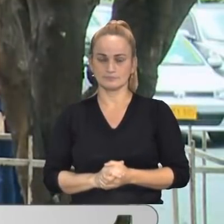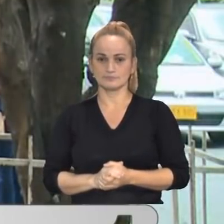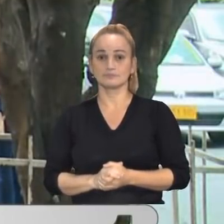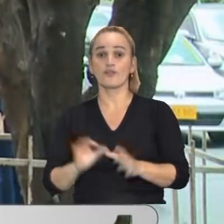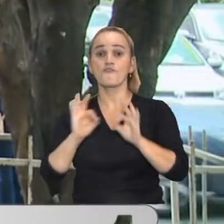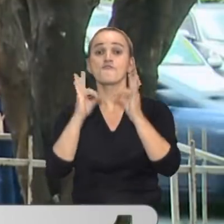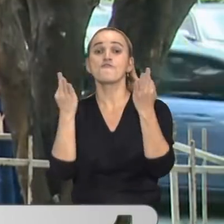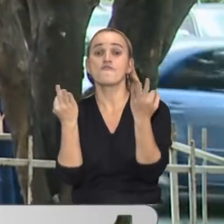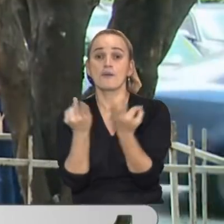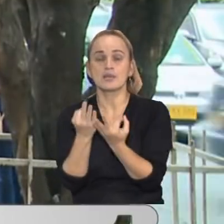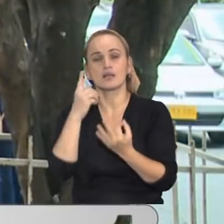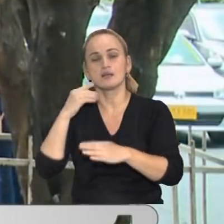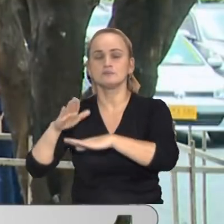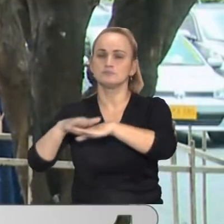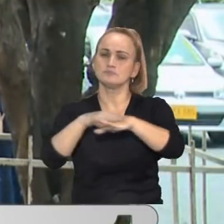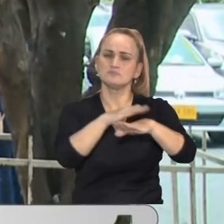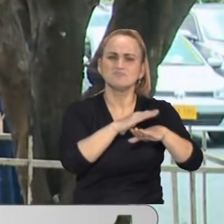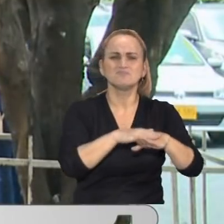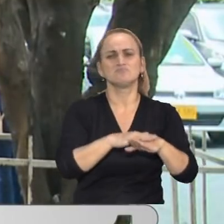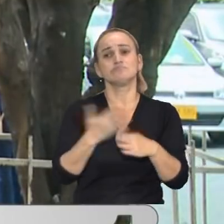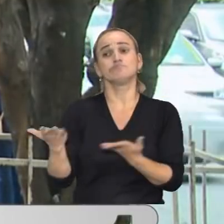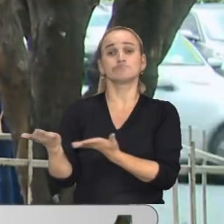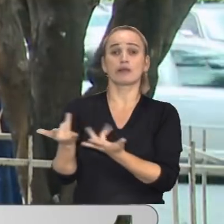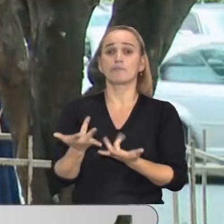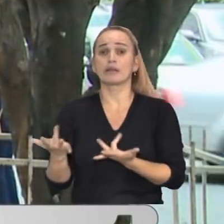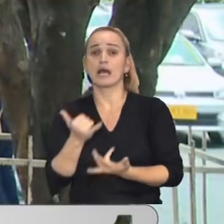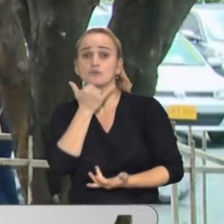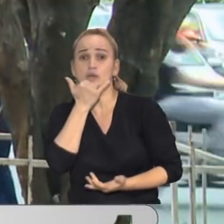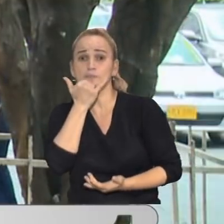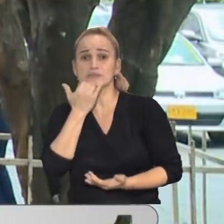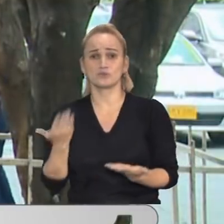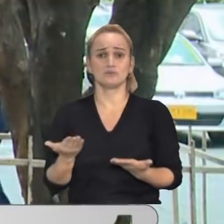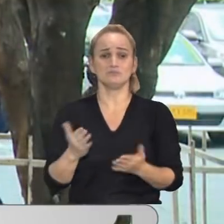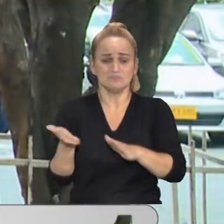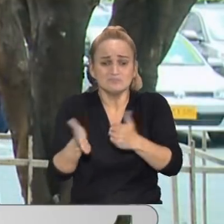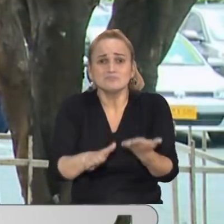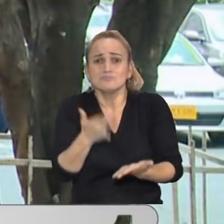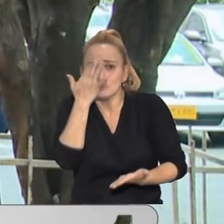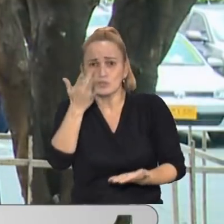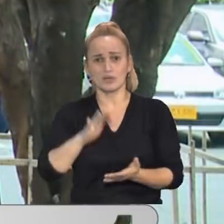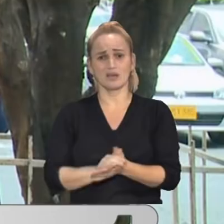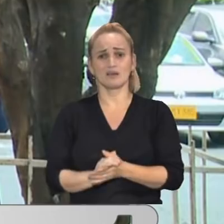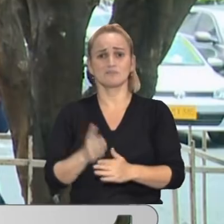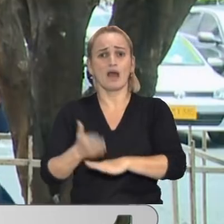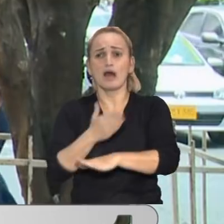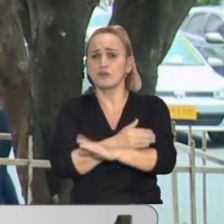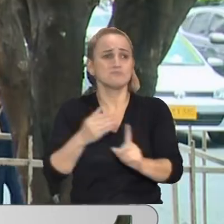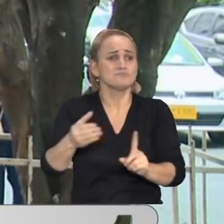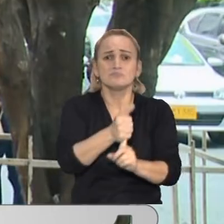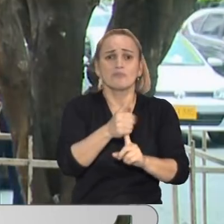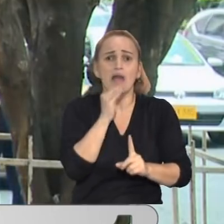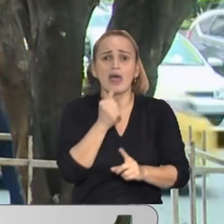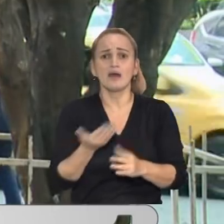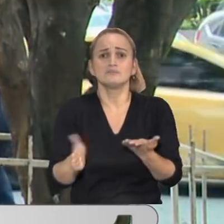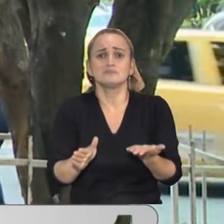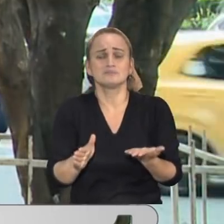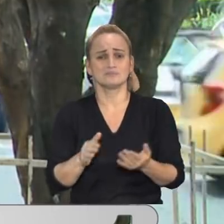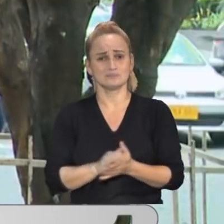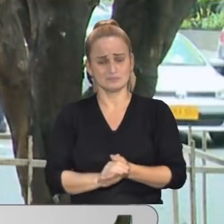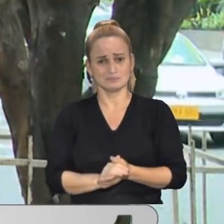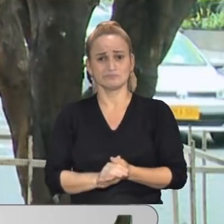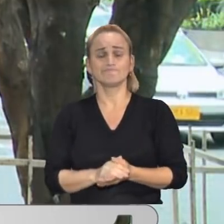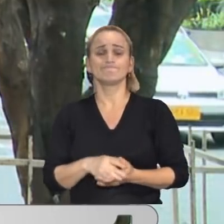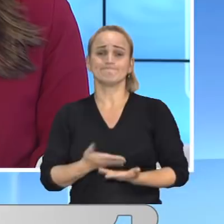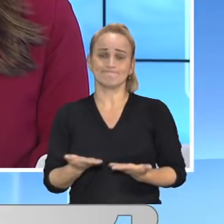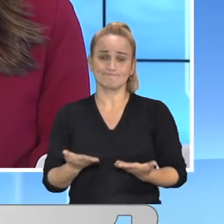La familia seguirá atento a las explicaciones de qué fue lo que ocurrió aquí y por qué no habían rescatado el cuerpo de este joven